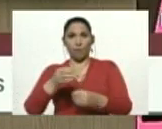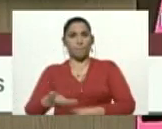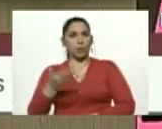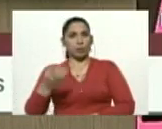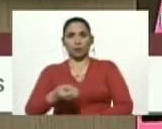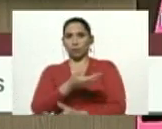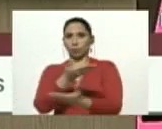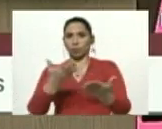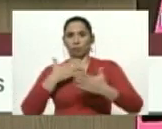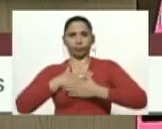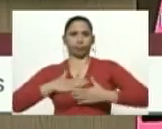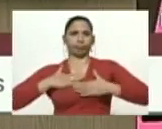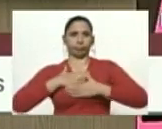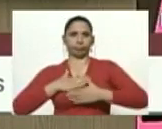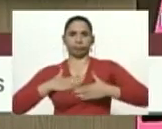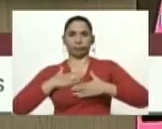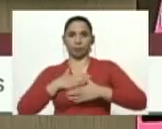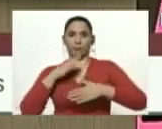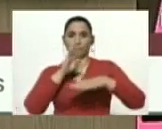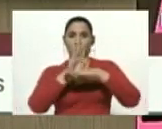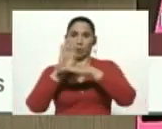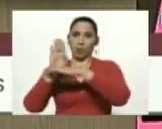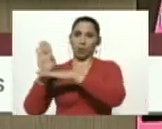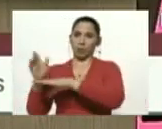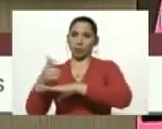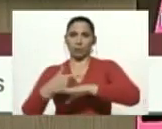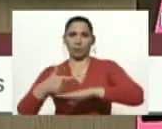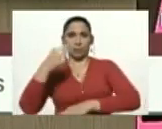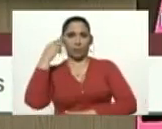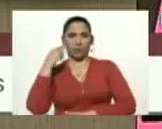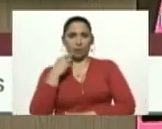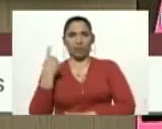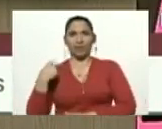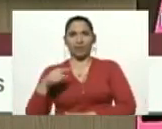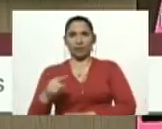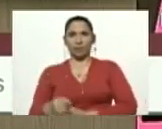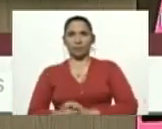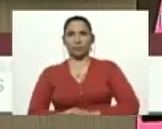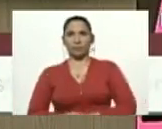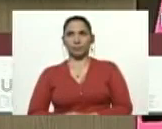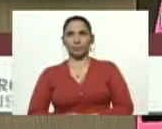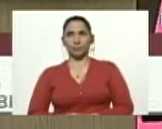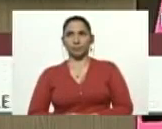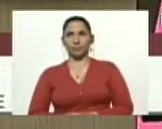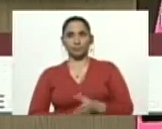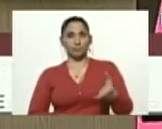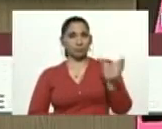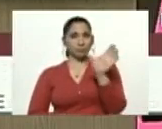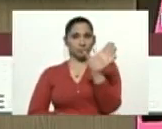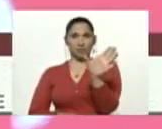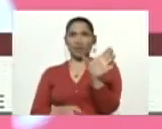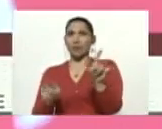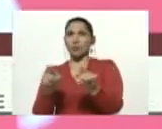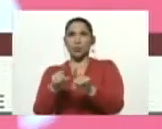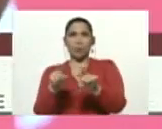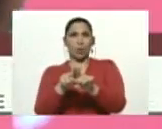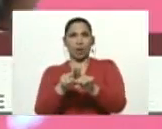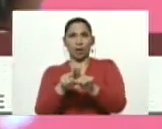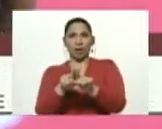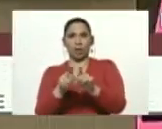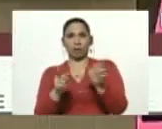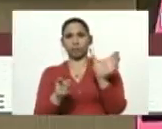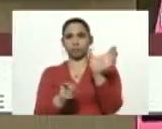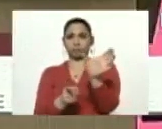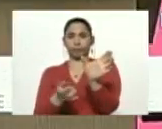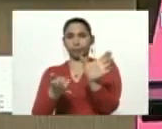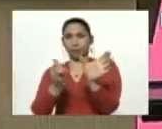disfrute de la protección del gobierno bolivariano. Aquí tenemos un aparato similar a los que